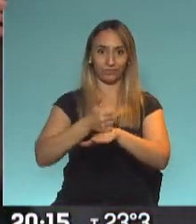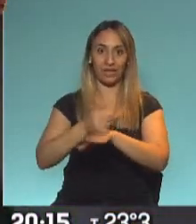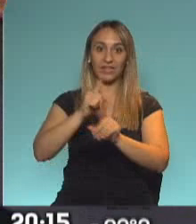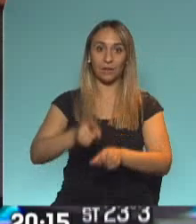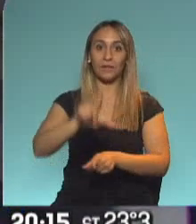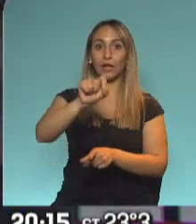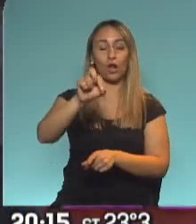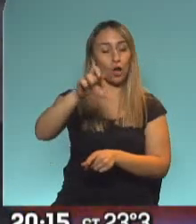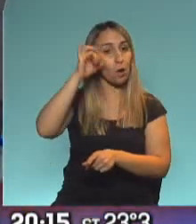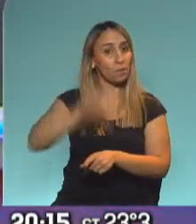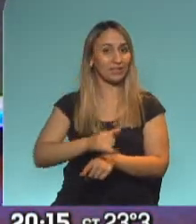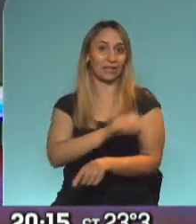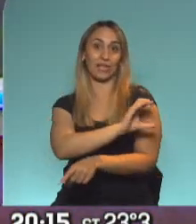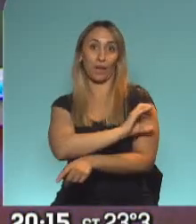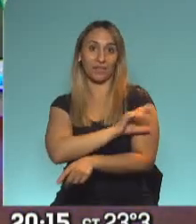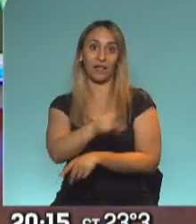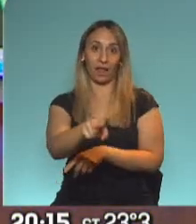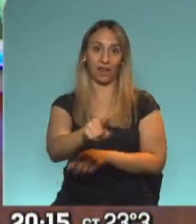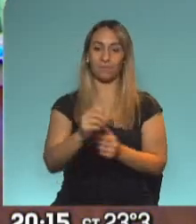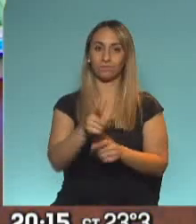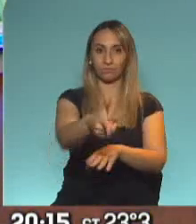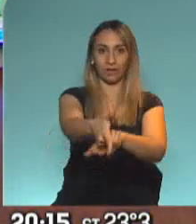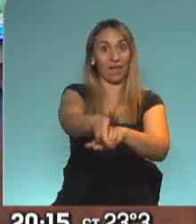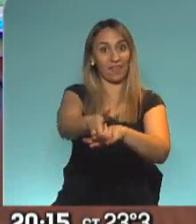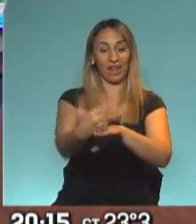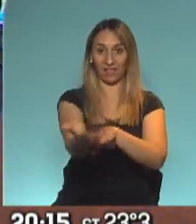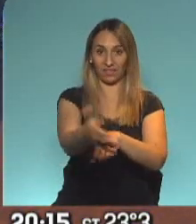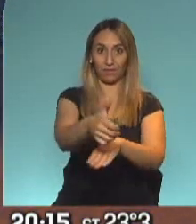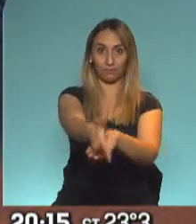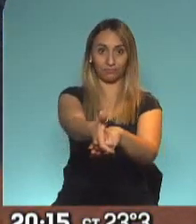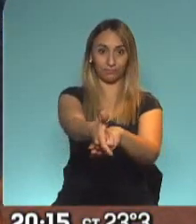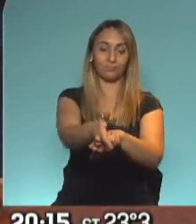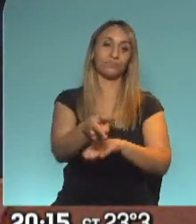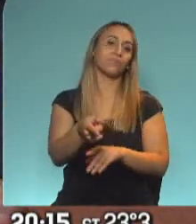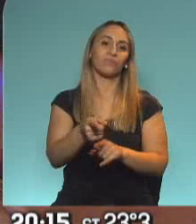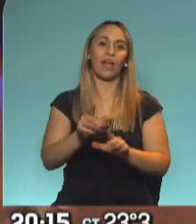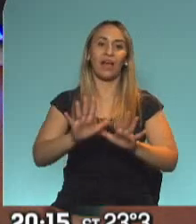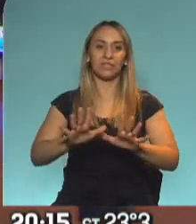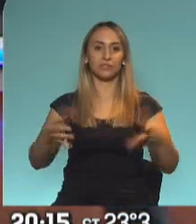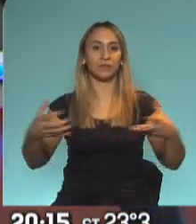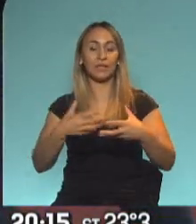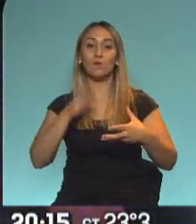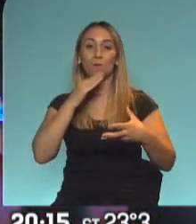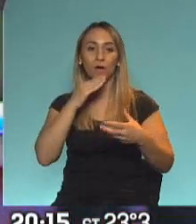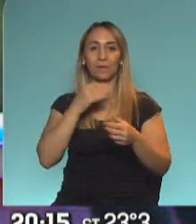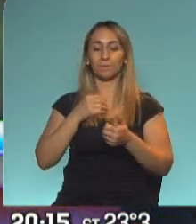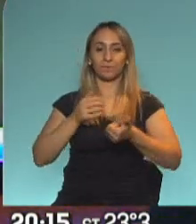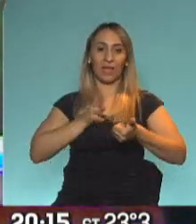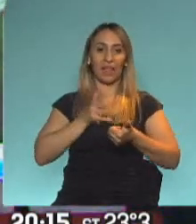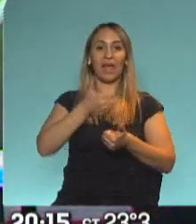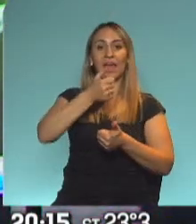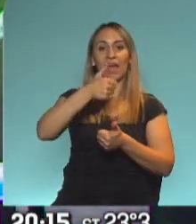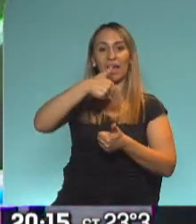el capitán, allí adelante. De esta manera estará Boca Juniors con Andrada, Jara, el